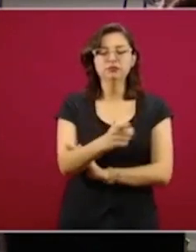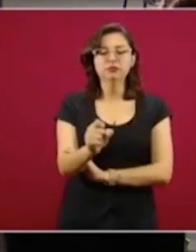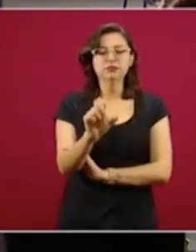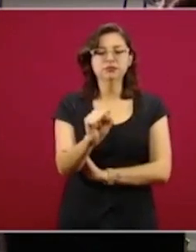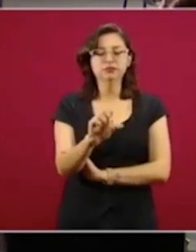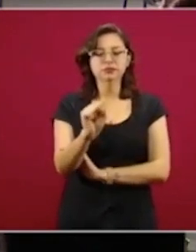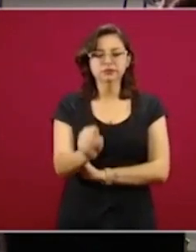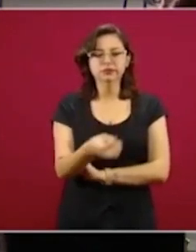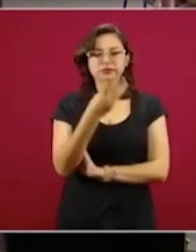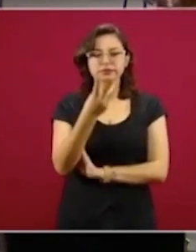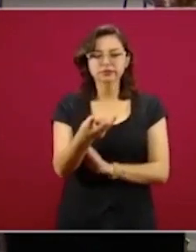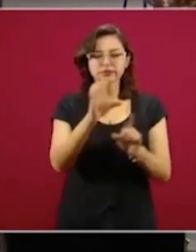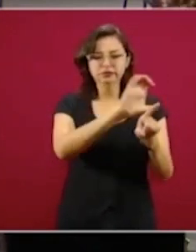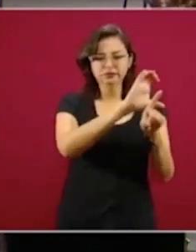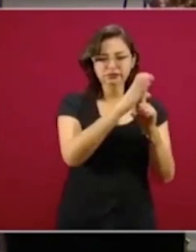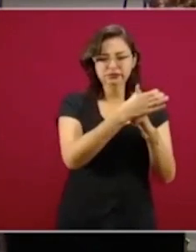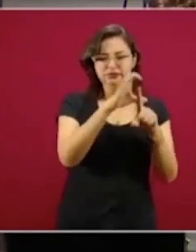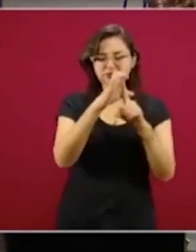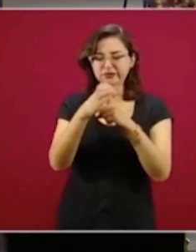comités